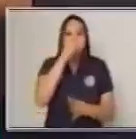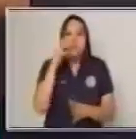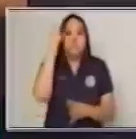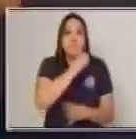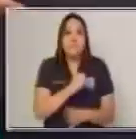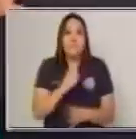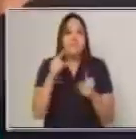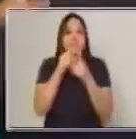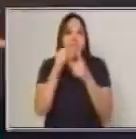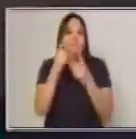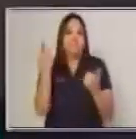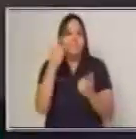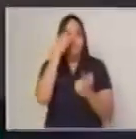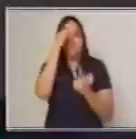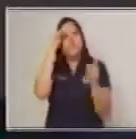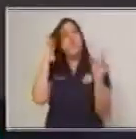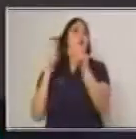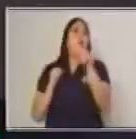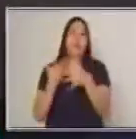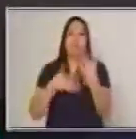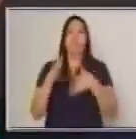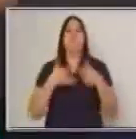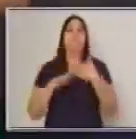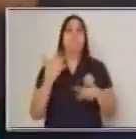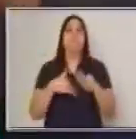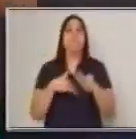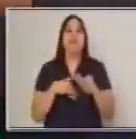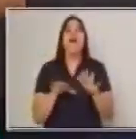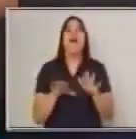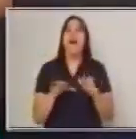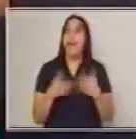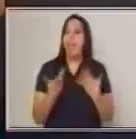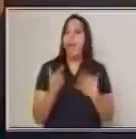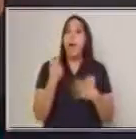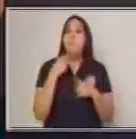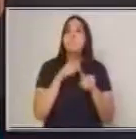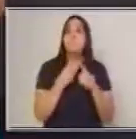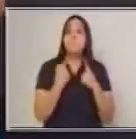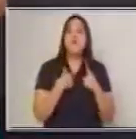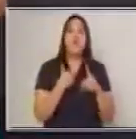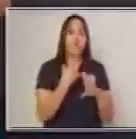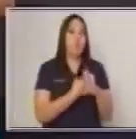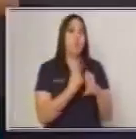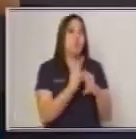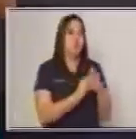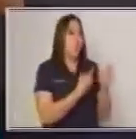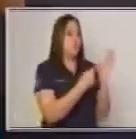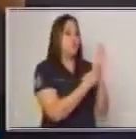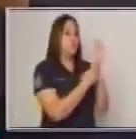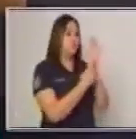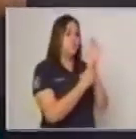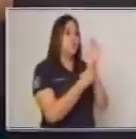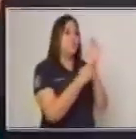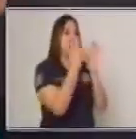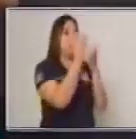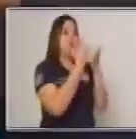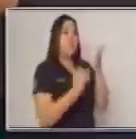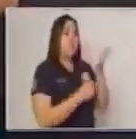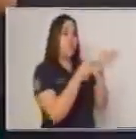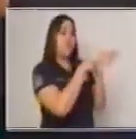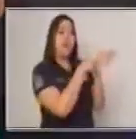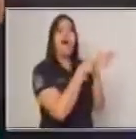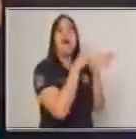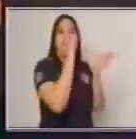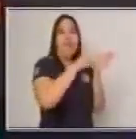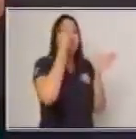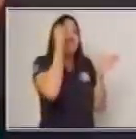cosas. Entonces el uso de símbolos o dibujos nos ayuda a resumir y a completar las ideas que a veces se nos